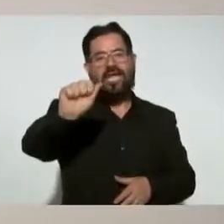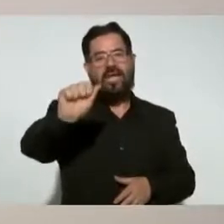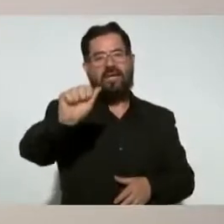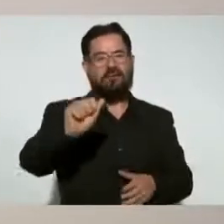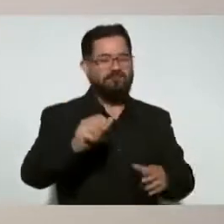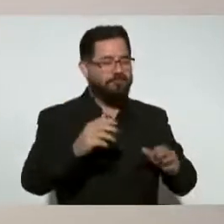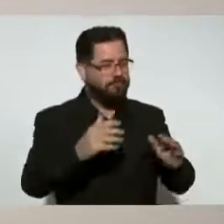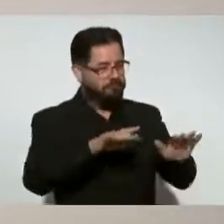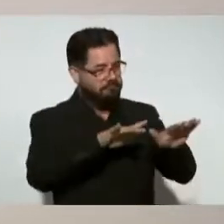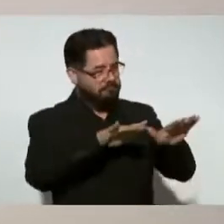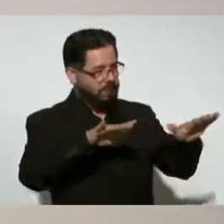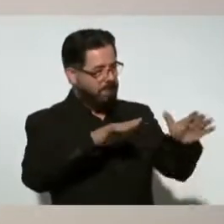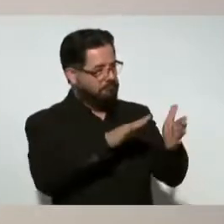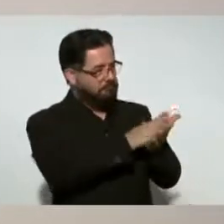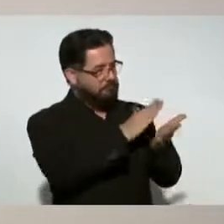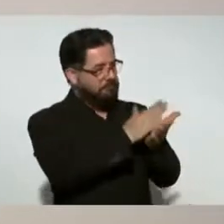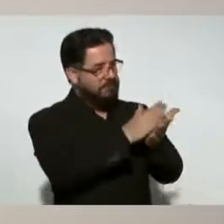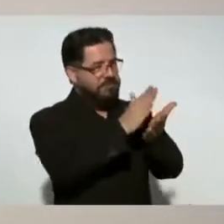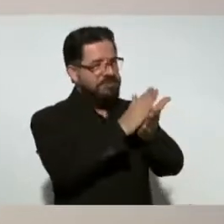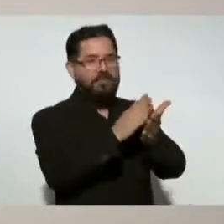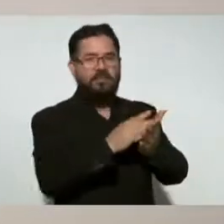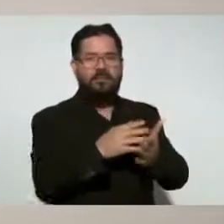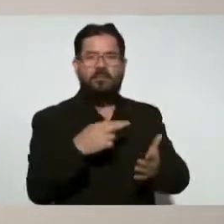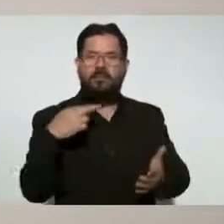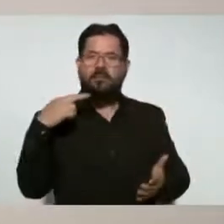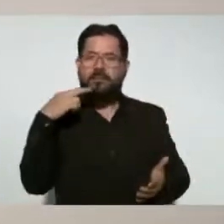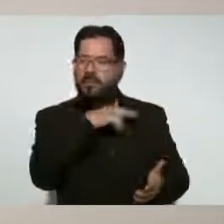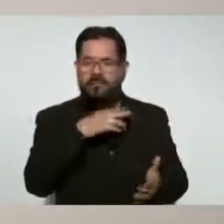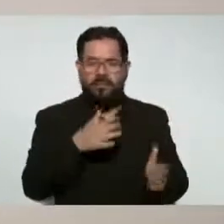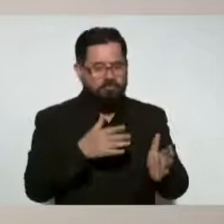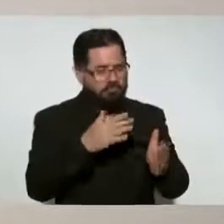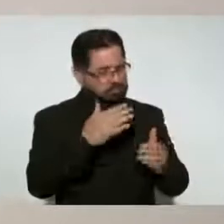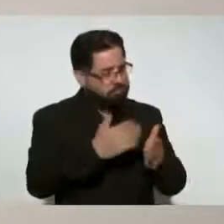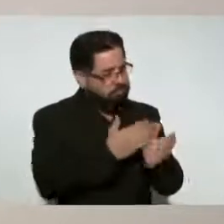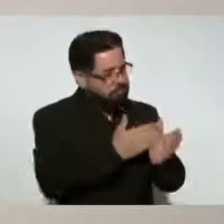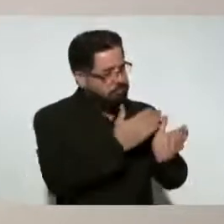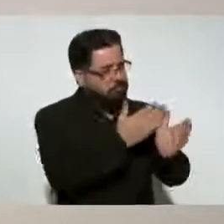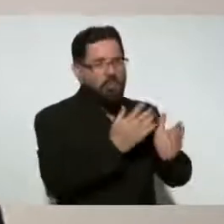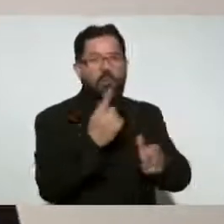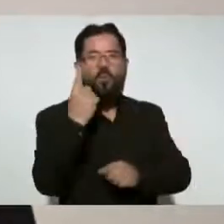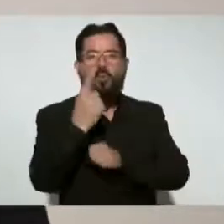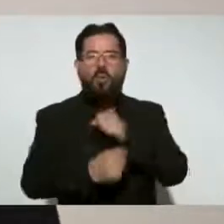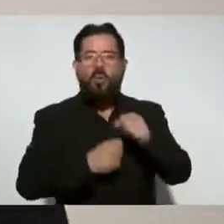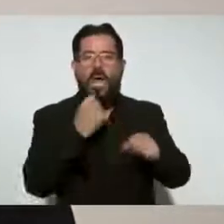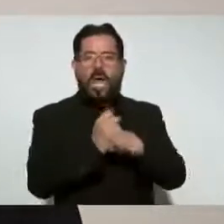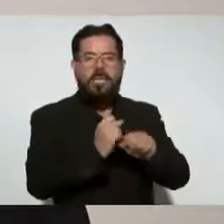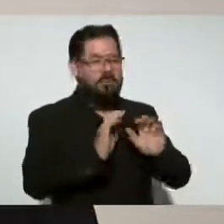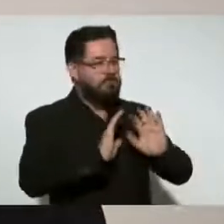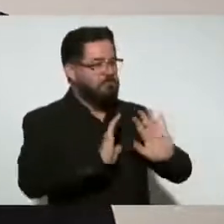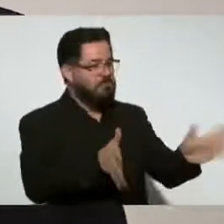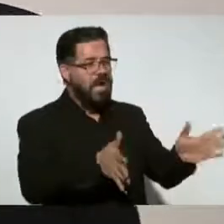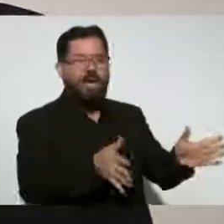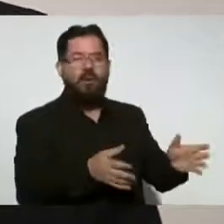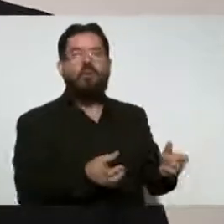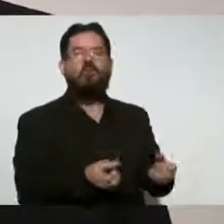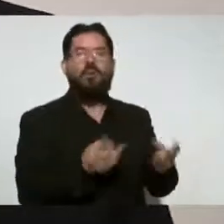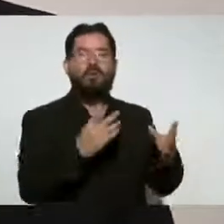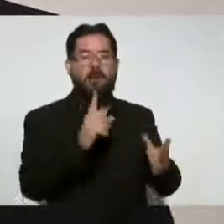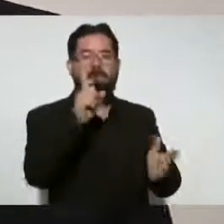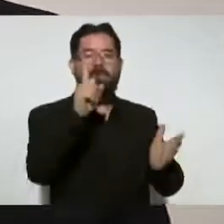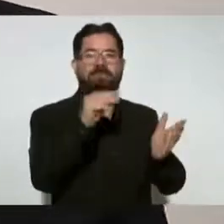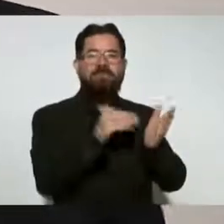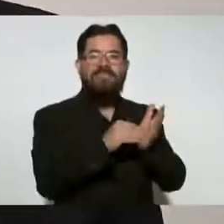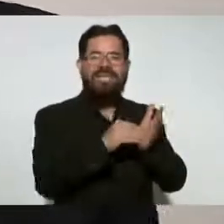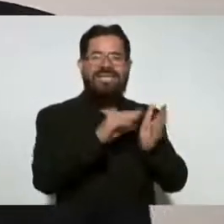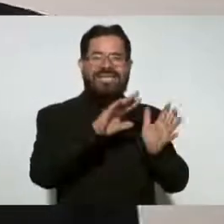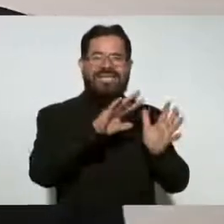construyeron en muy poco tiempo, en un año, alrededor de